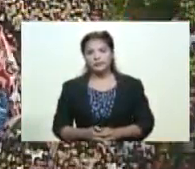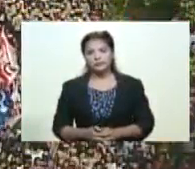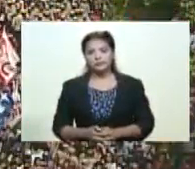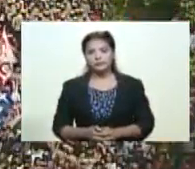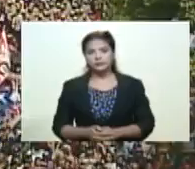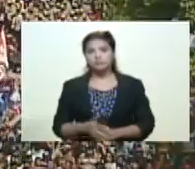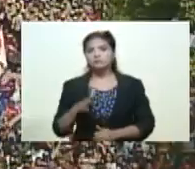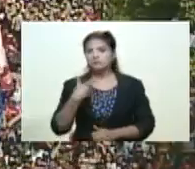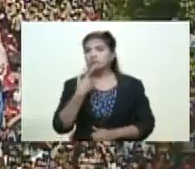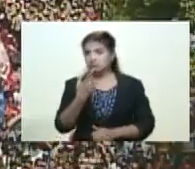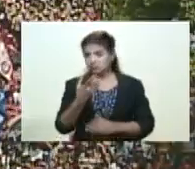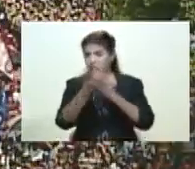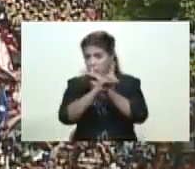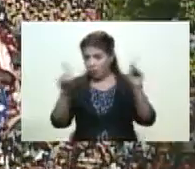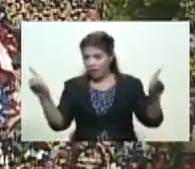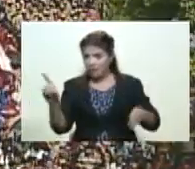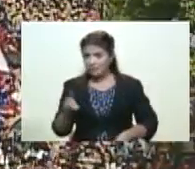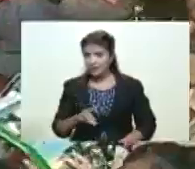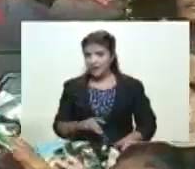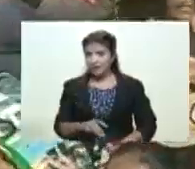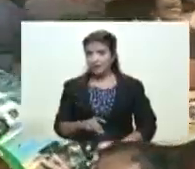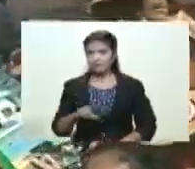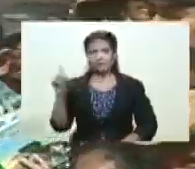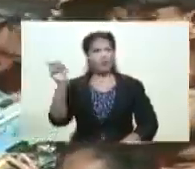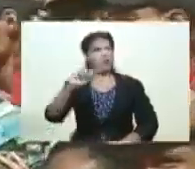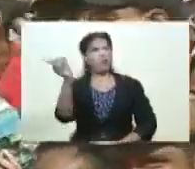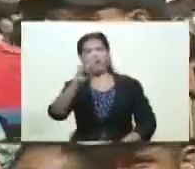¿Eso se puede llamar democracia?